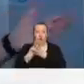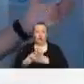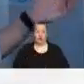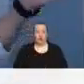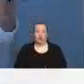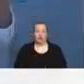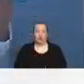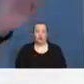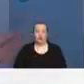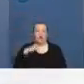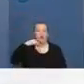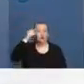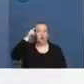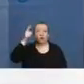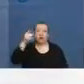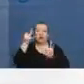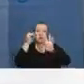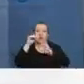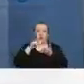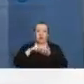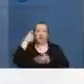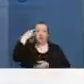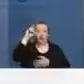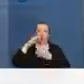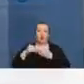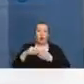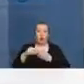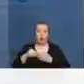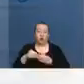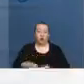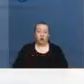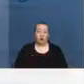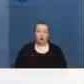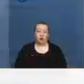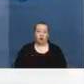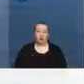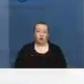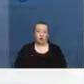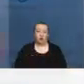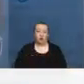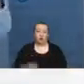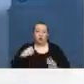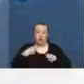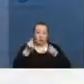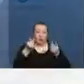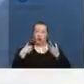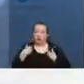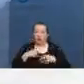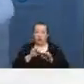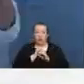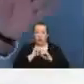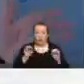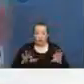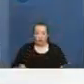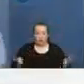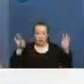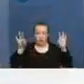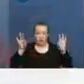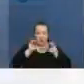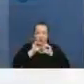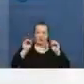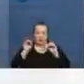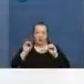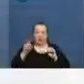qué correa se robó 70 mil millones de dólares y la plata que se encuentra la de ellos no es que corre es tan corrupto que